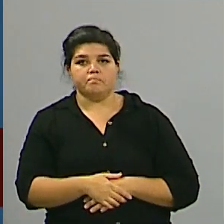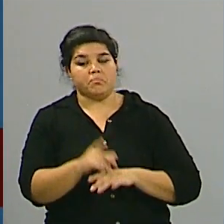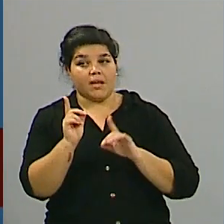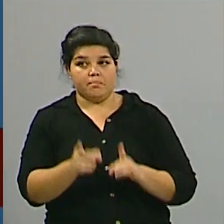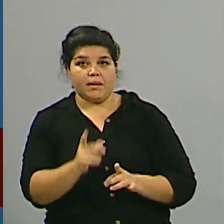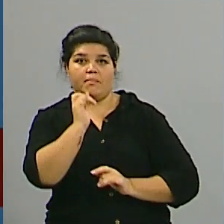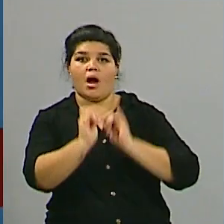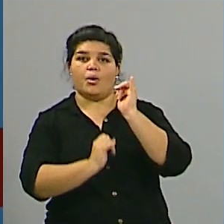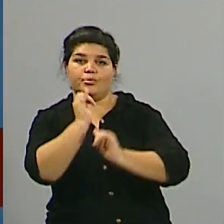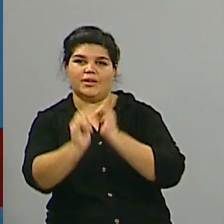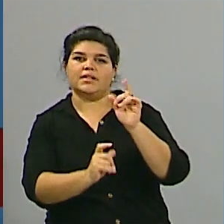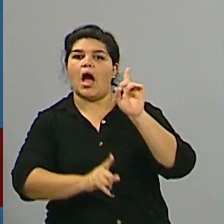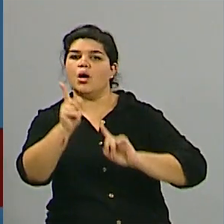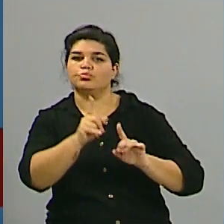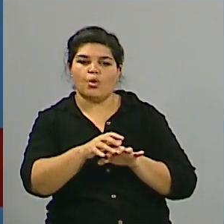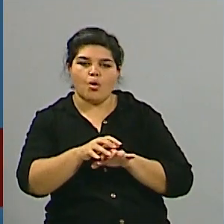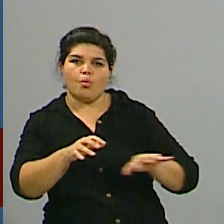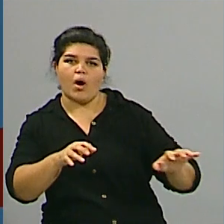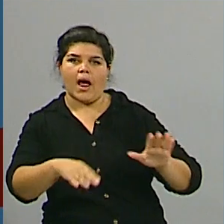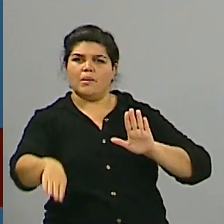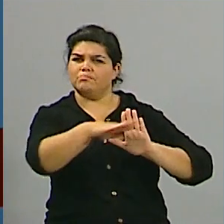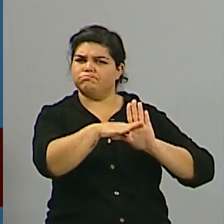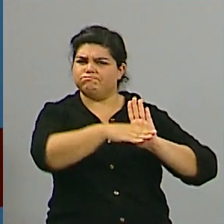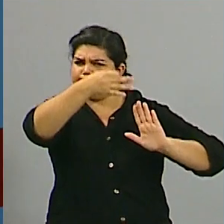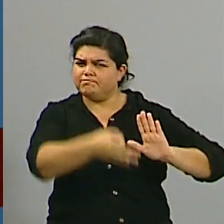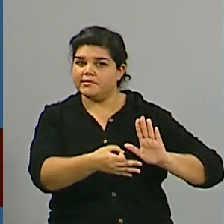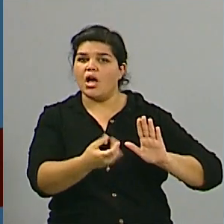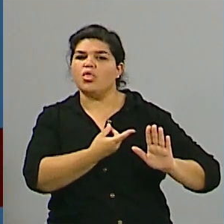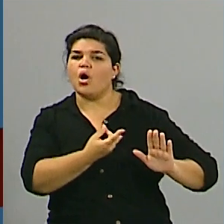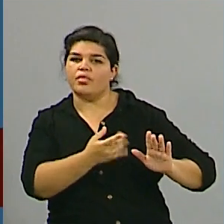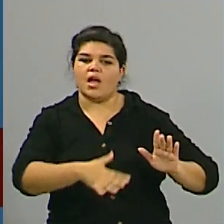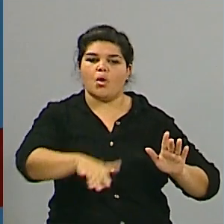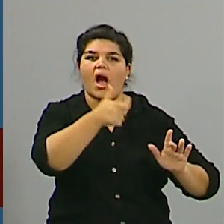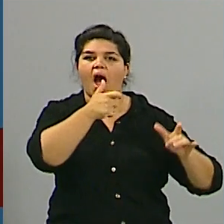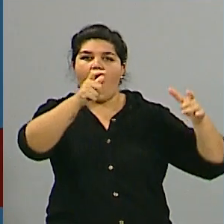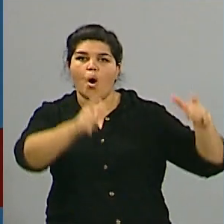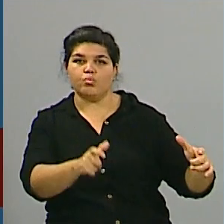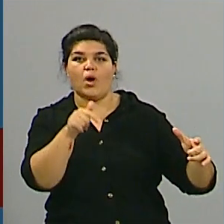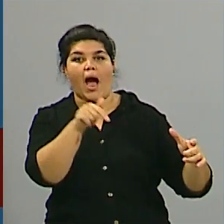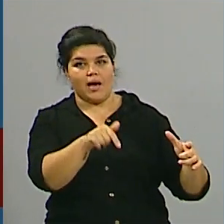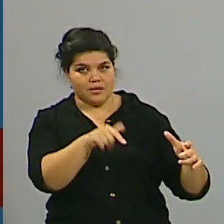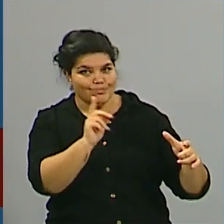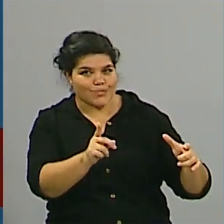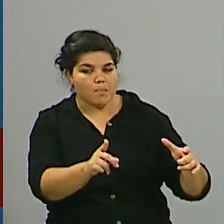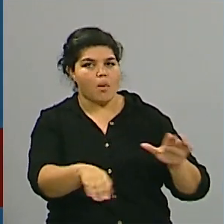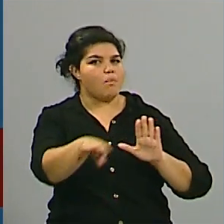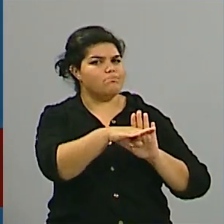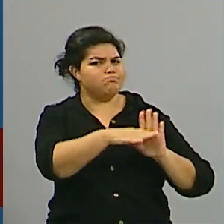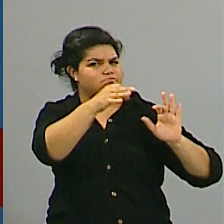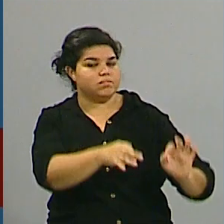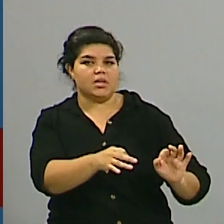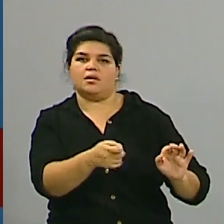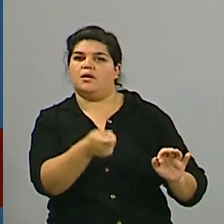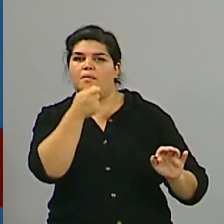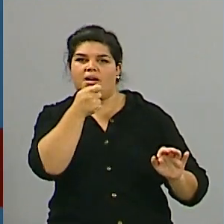zonas más estrictas, por ejemplo, donde están las fuentes de agua. Recordemos que en los parques nacionales no se pueden realizar actividades